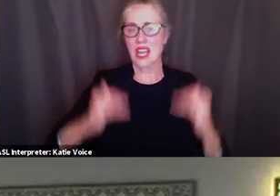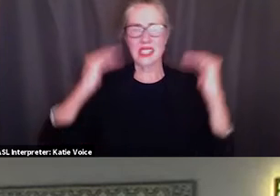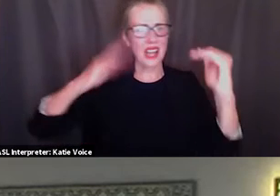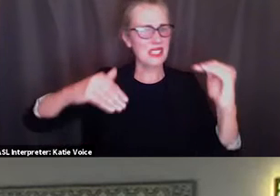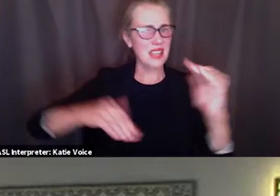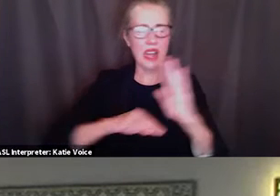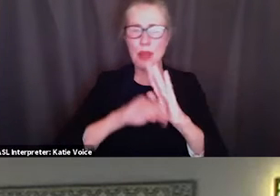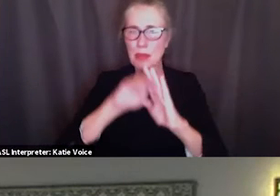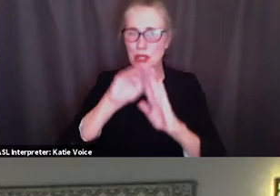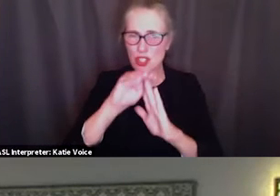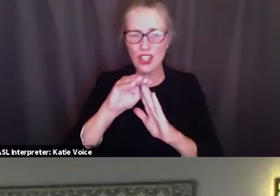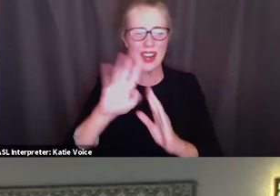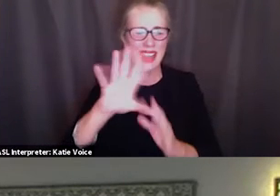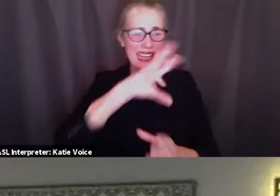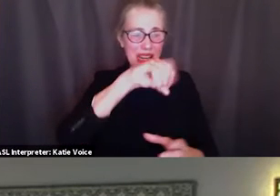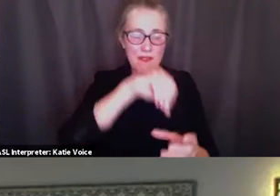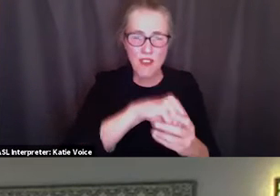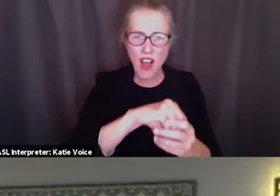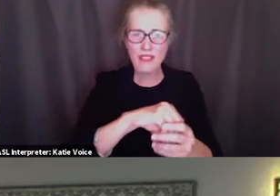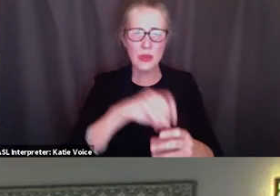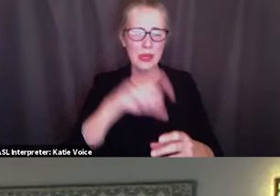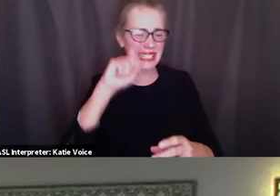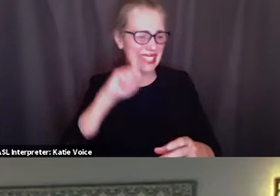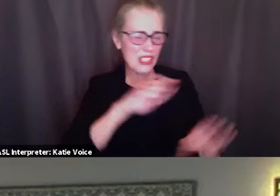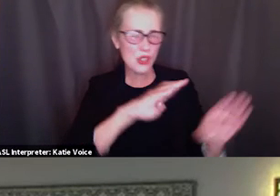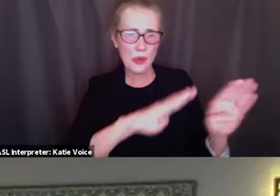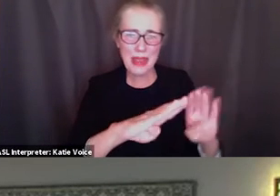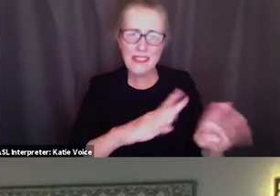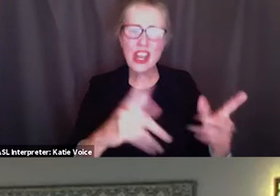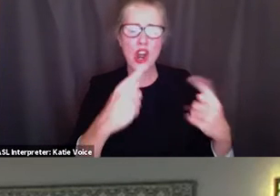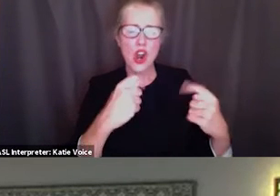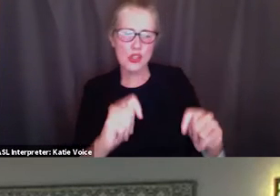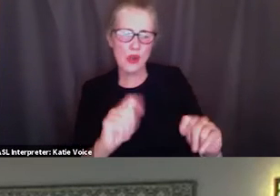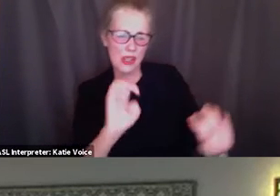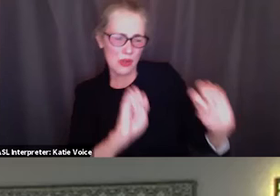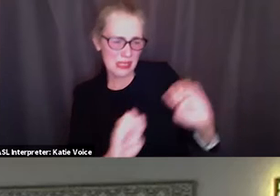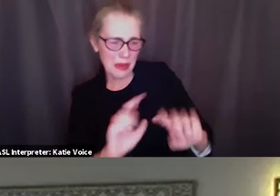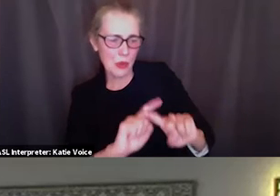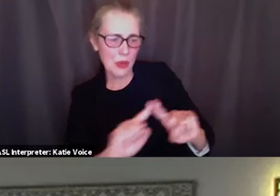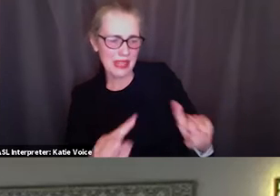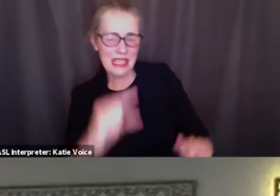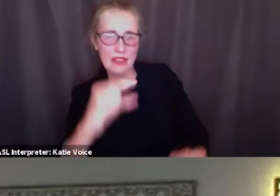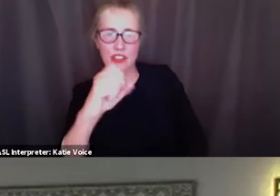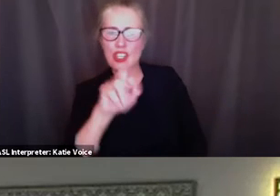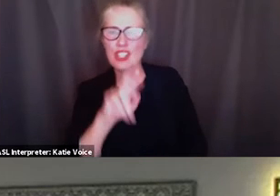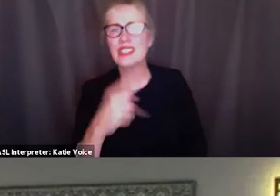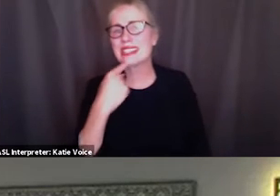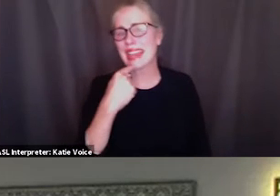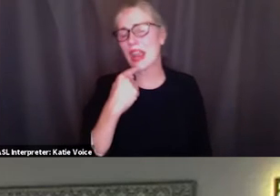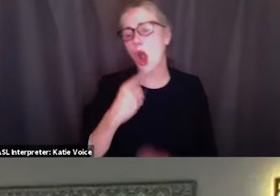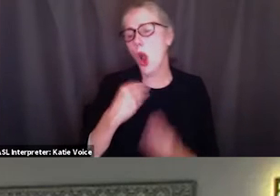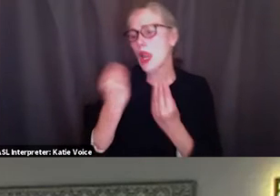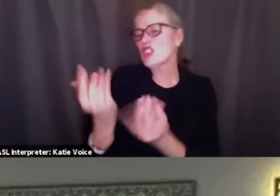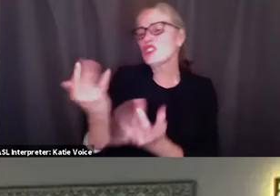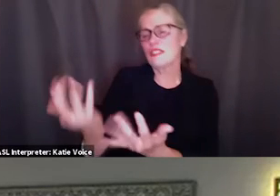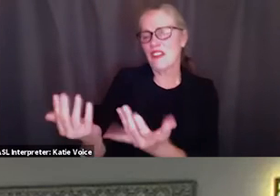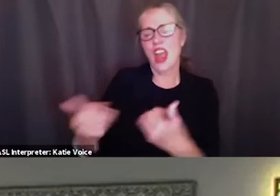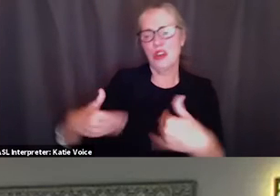de una forma sexual y experimentar con otros géneros es como decirles que está bien jugar con el